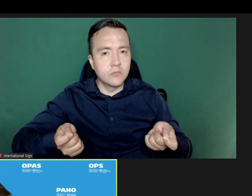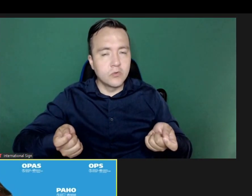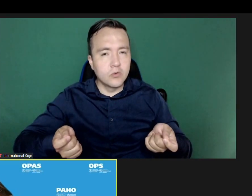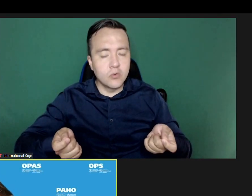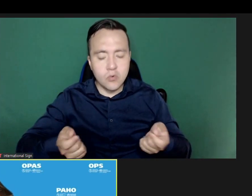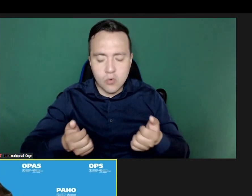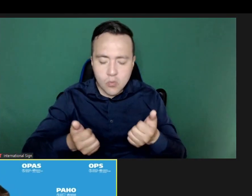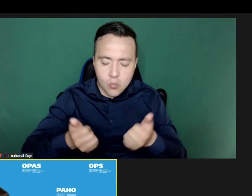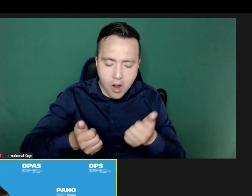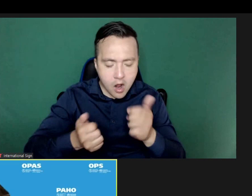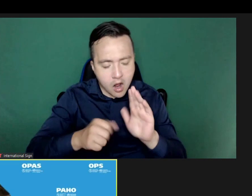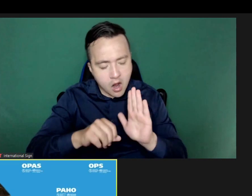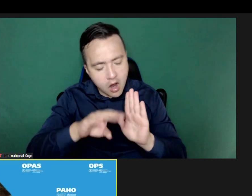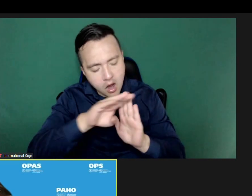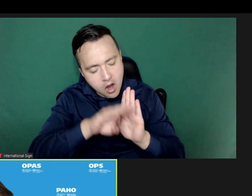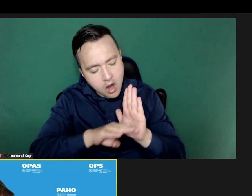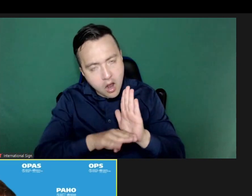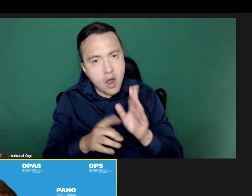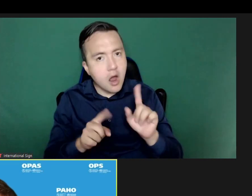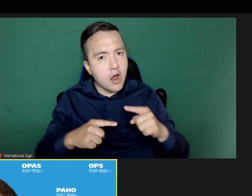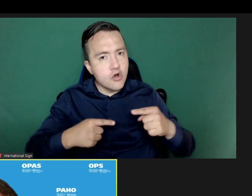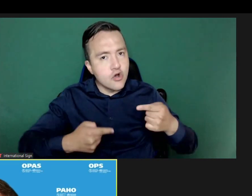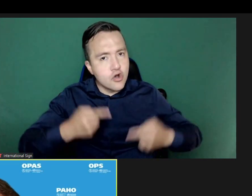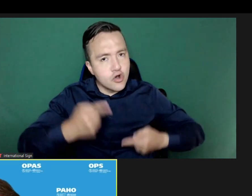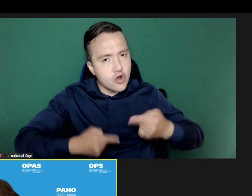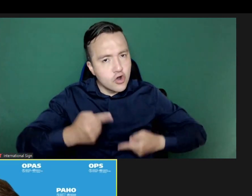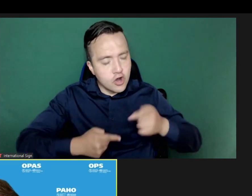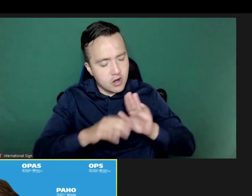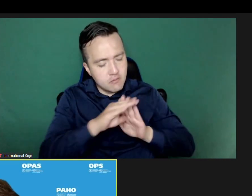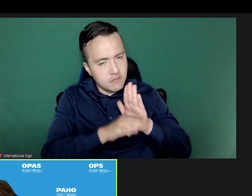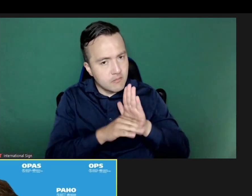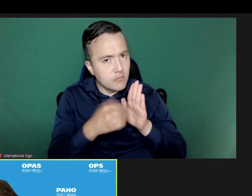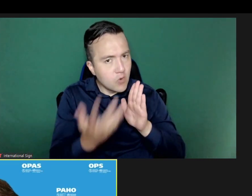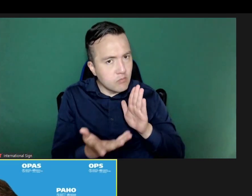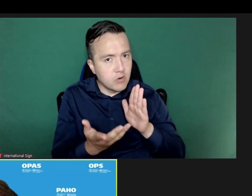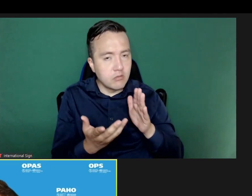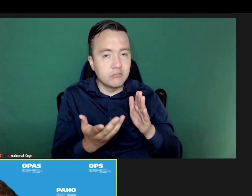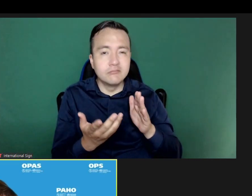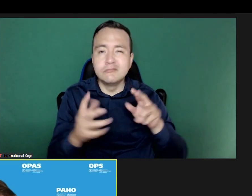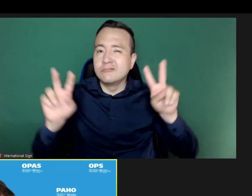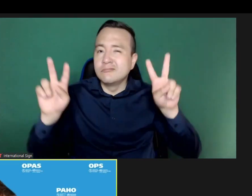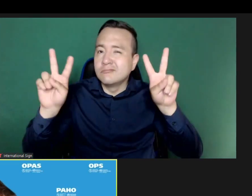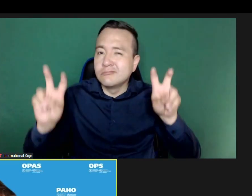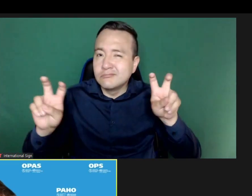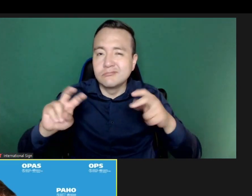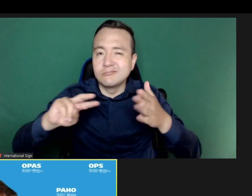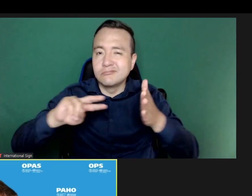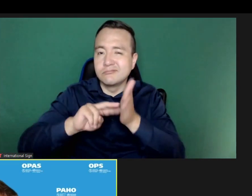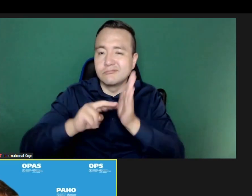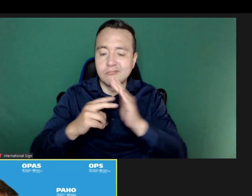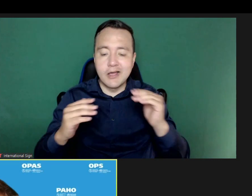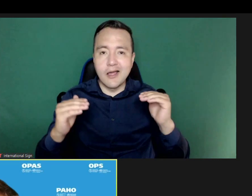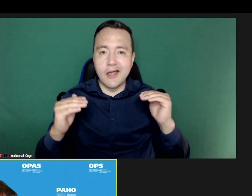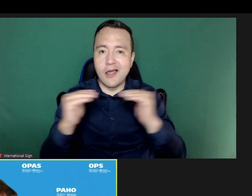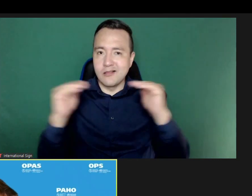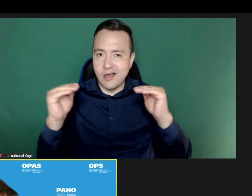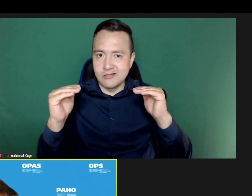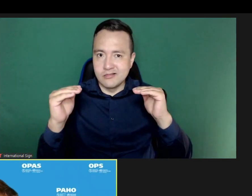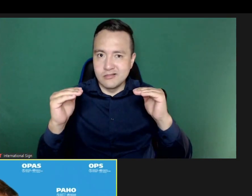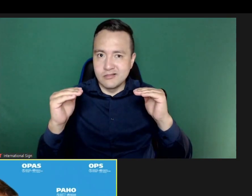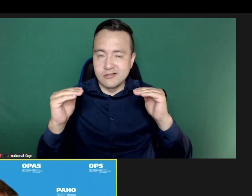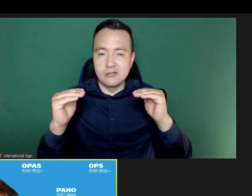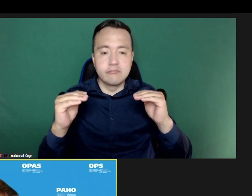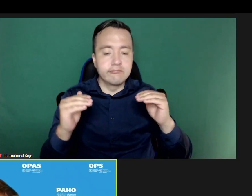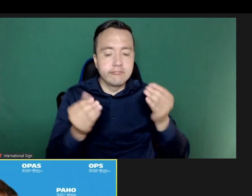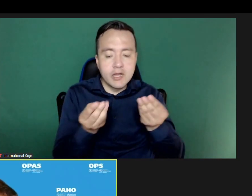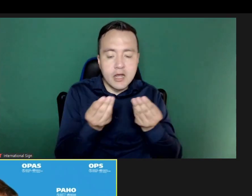para garantizar que consideramos las consideraciones de equidad de los recursos, la organización de los servicios sanitarios. Es una